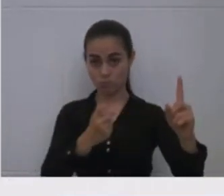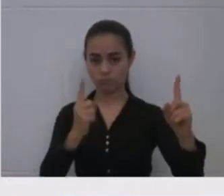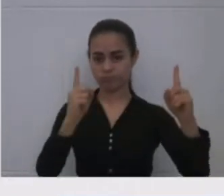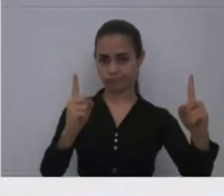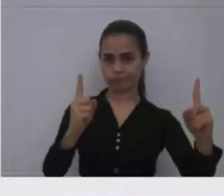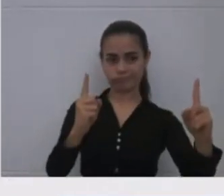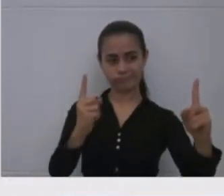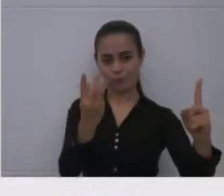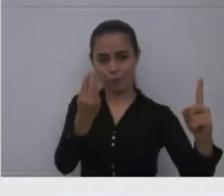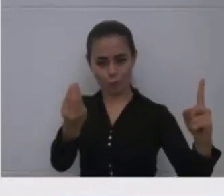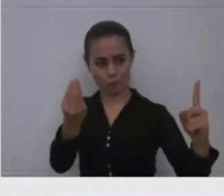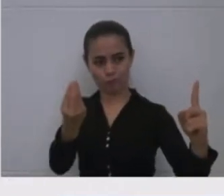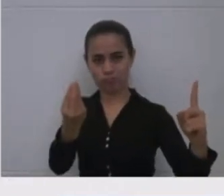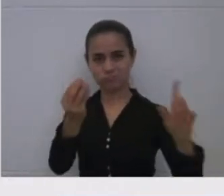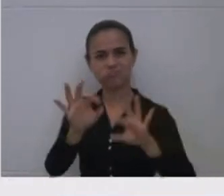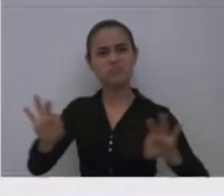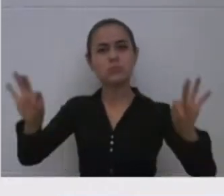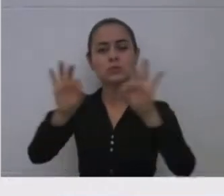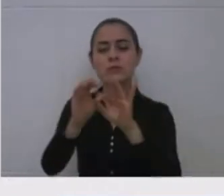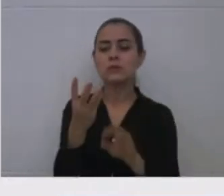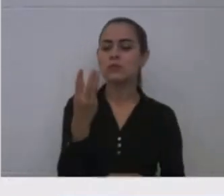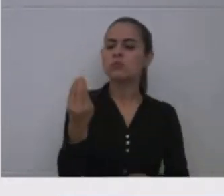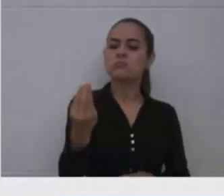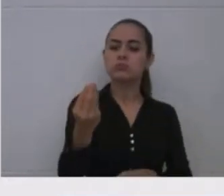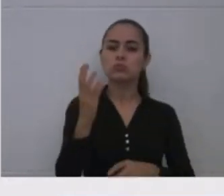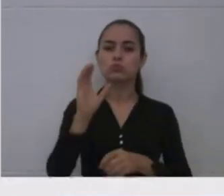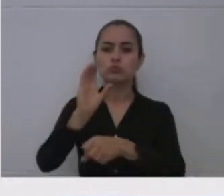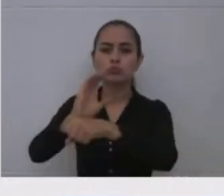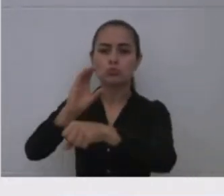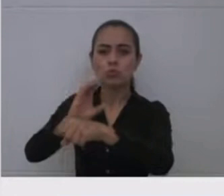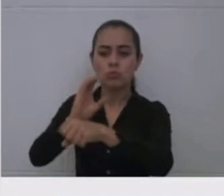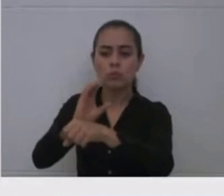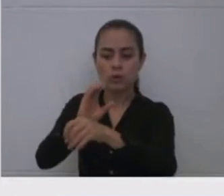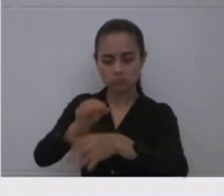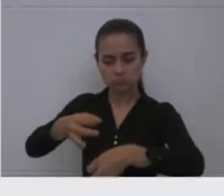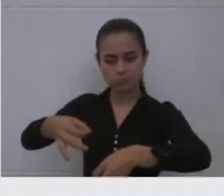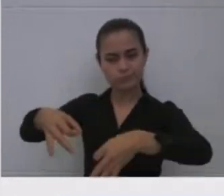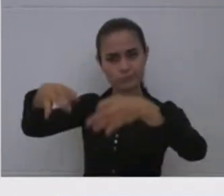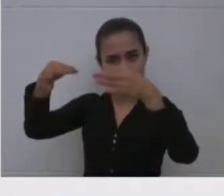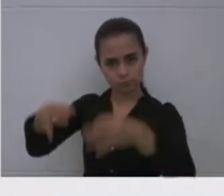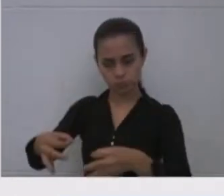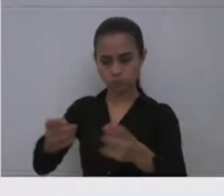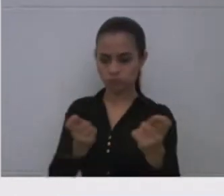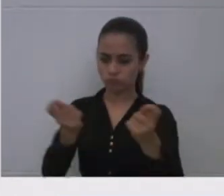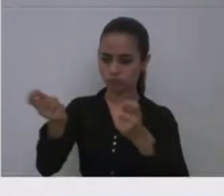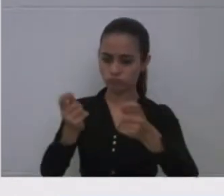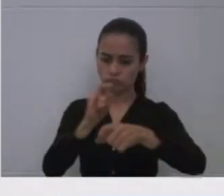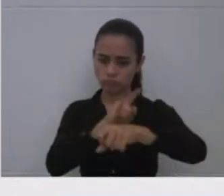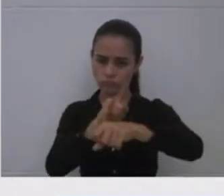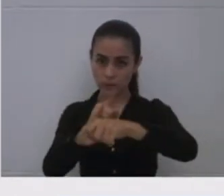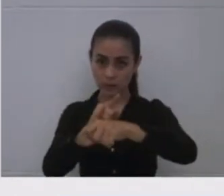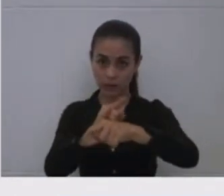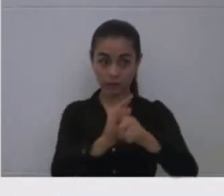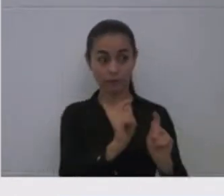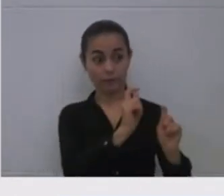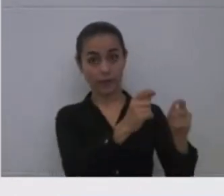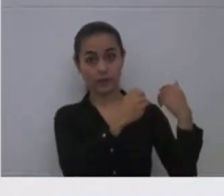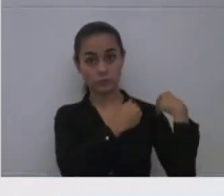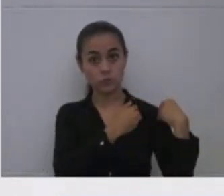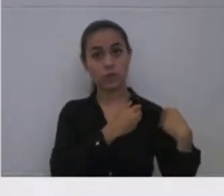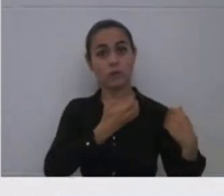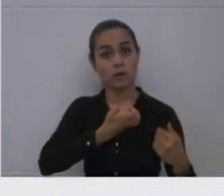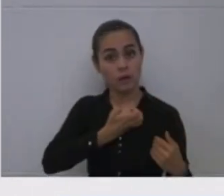ser una corporación que efectivamente ejerza el control político. Y yo quiero decir